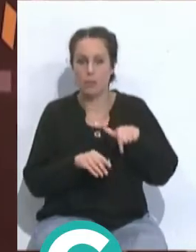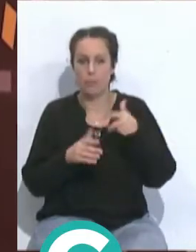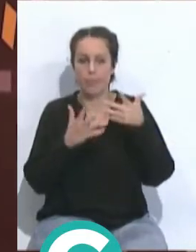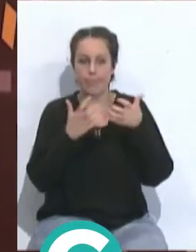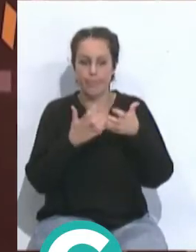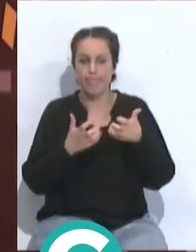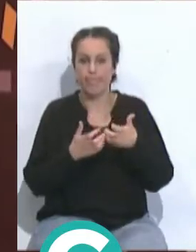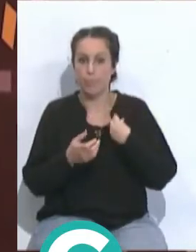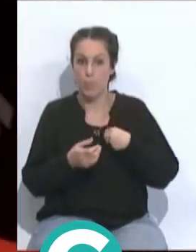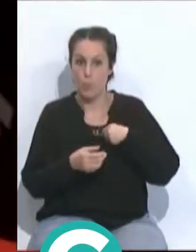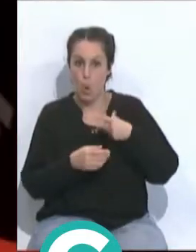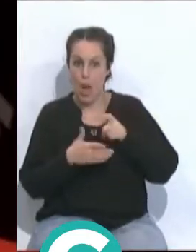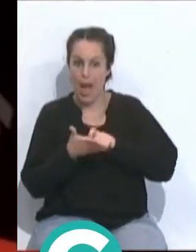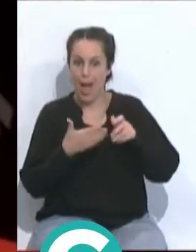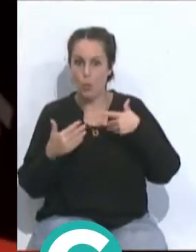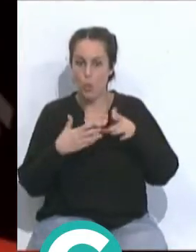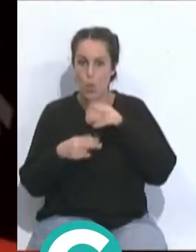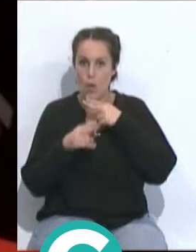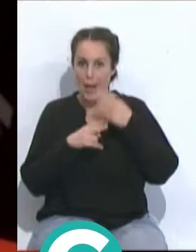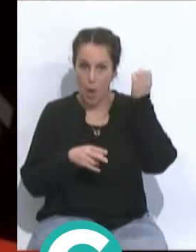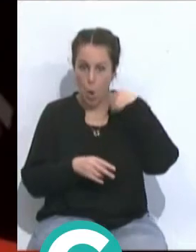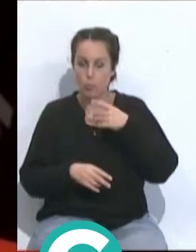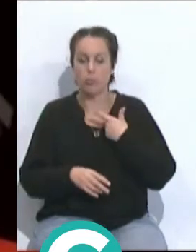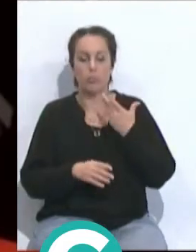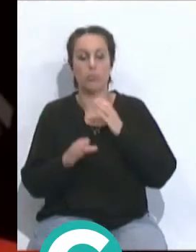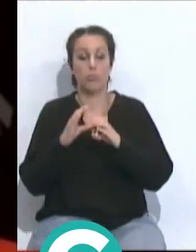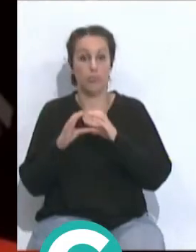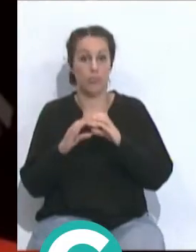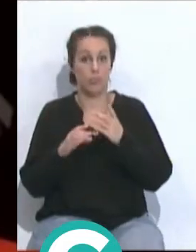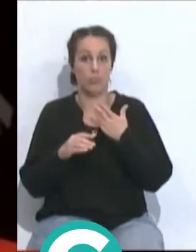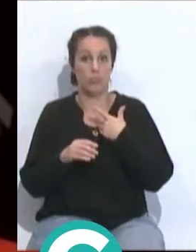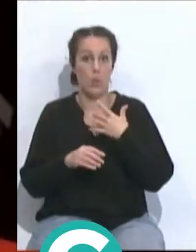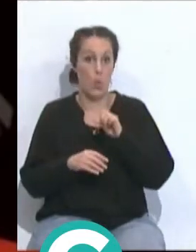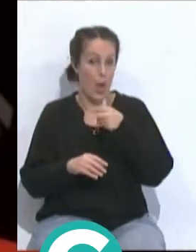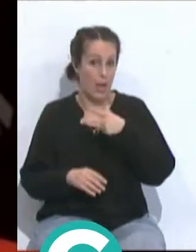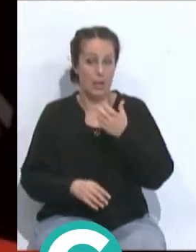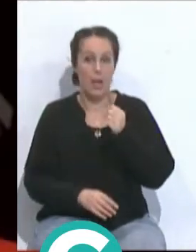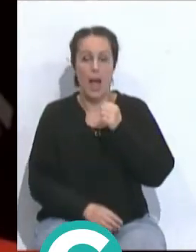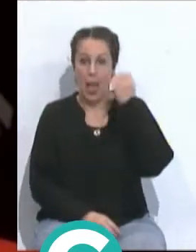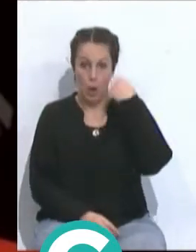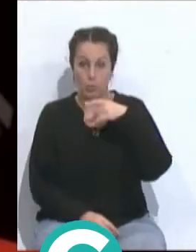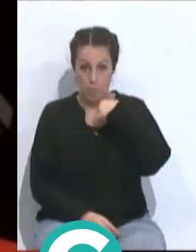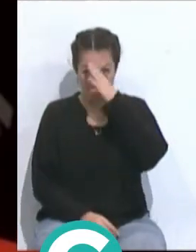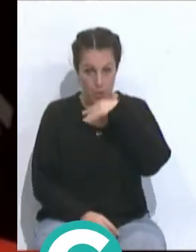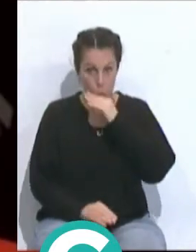Juan Carlos Aragón. Bueno, pues la idea surge de una conversación con Juan Aragón, con el padre de Juan Carlos,